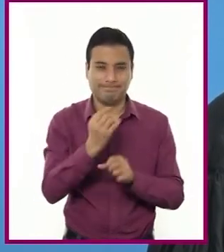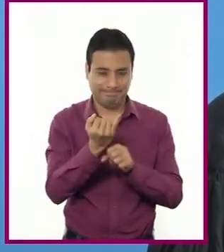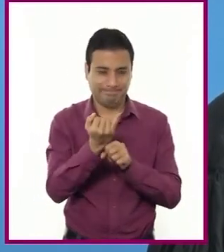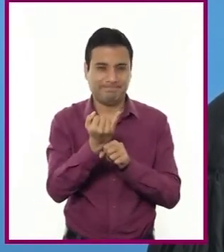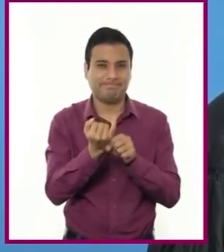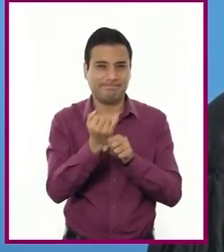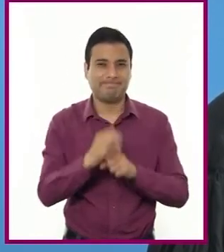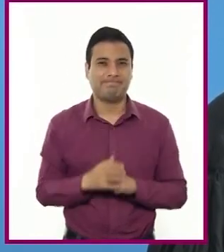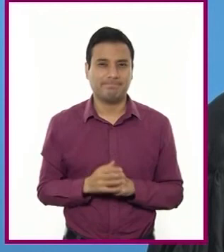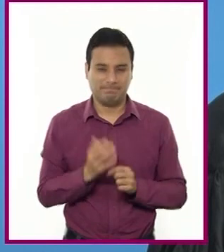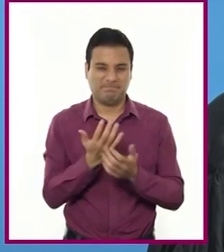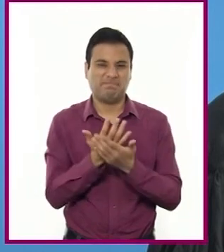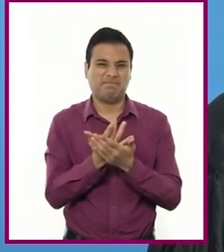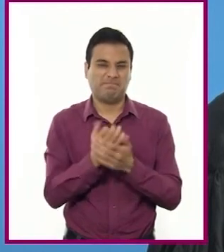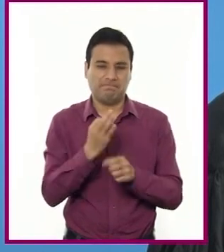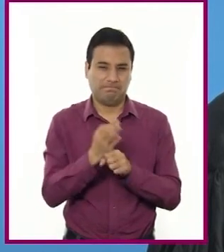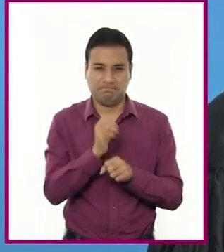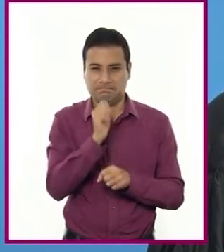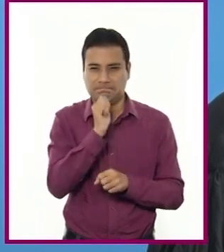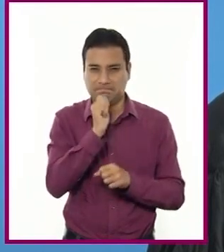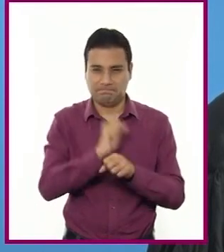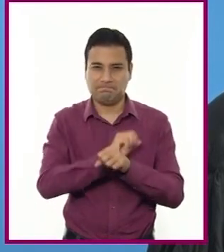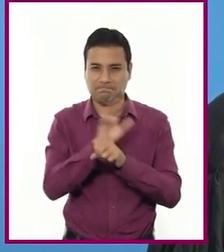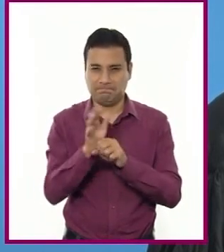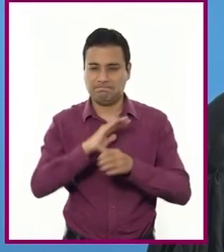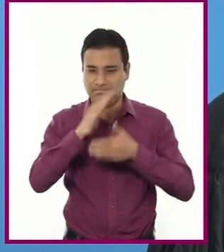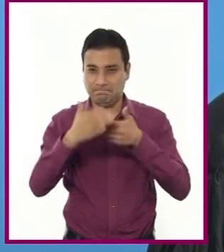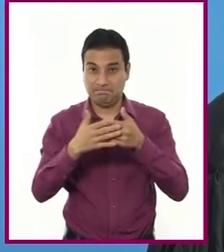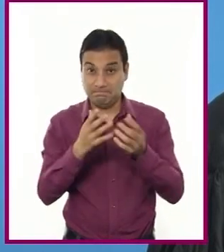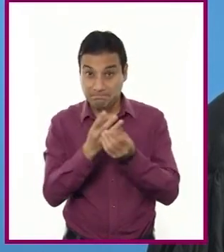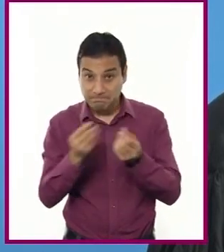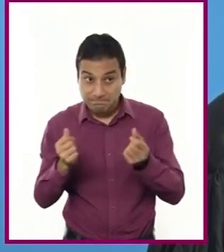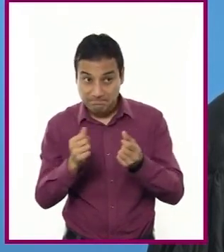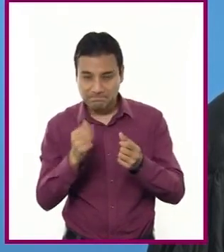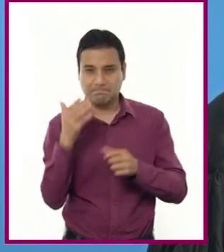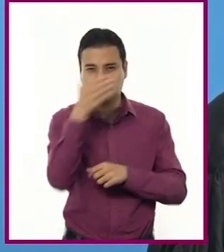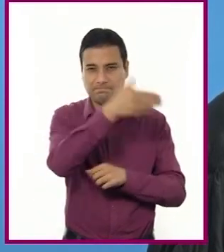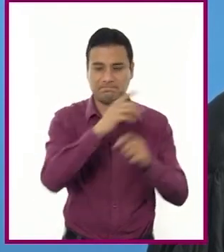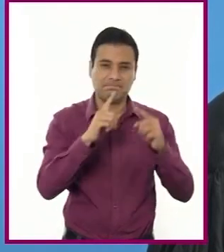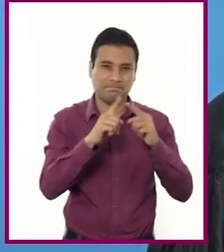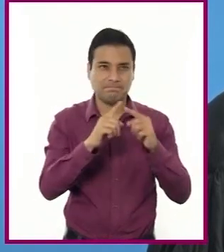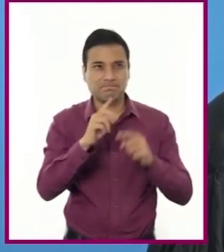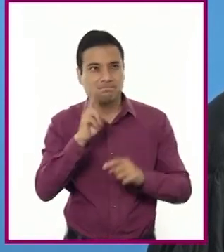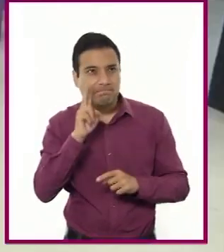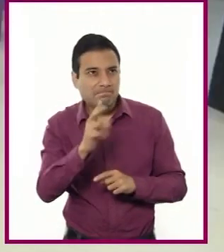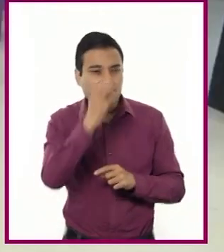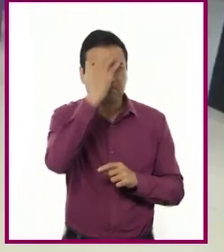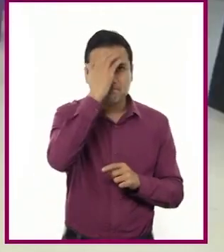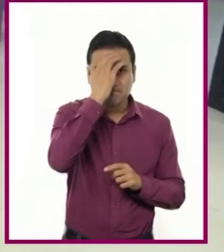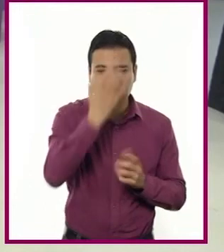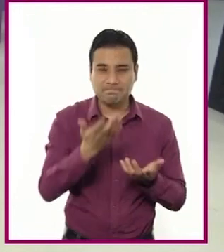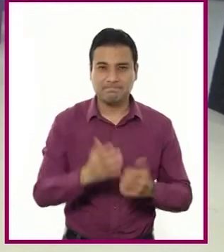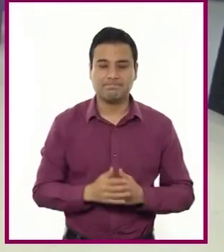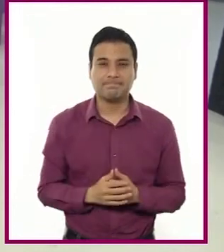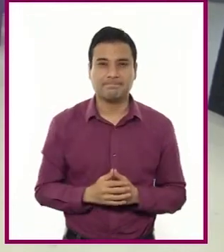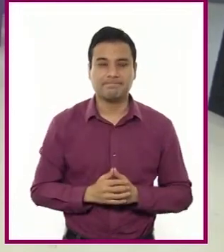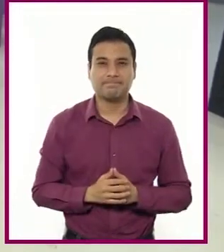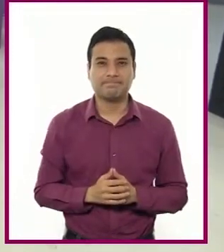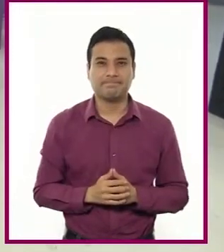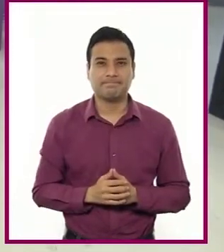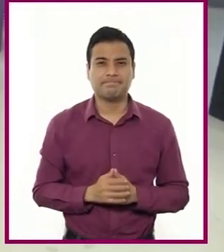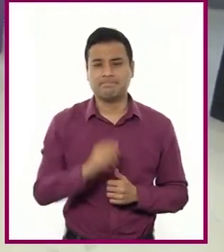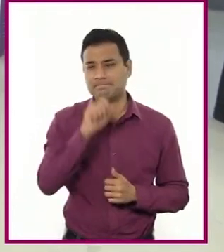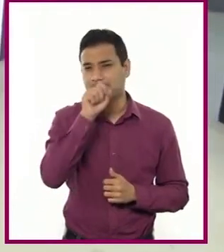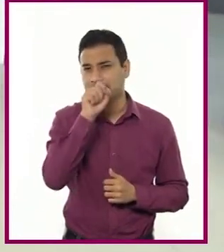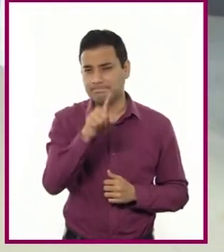ya que termine la contingencia, visítenlo. Será otra forma de vivir y aprender la historia. También